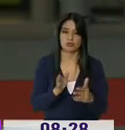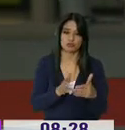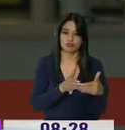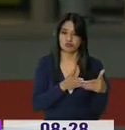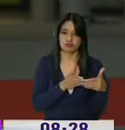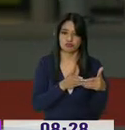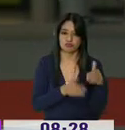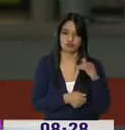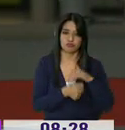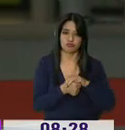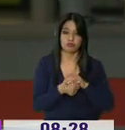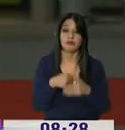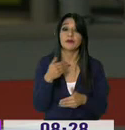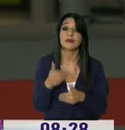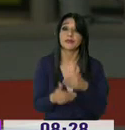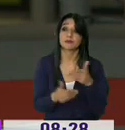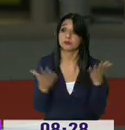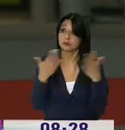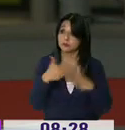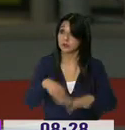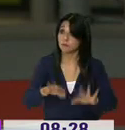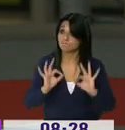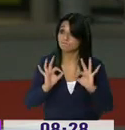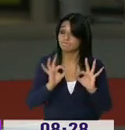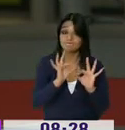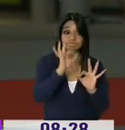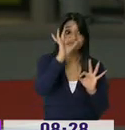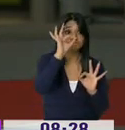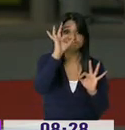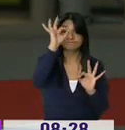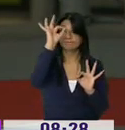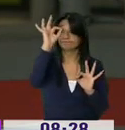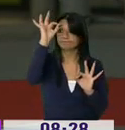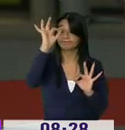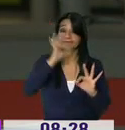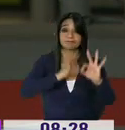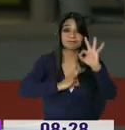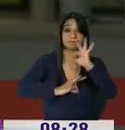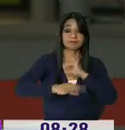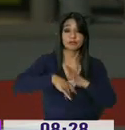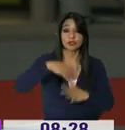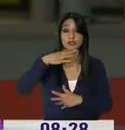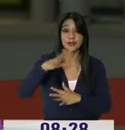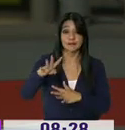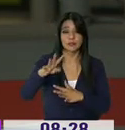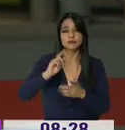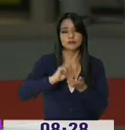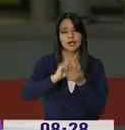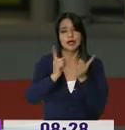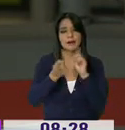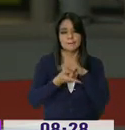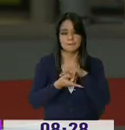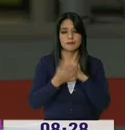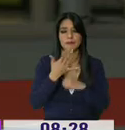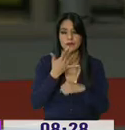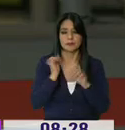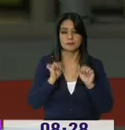medida que será cambiada una vez que se logre aplanar la curva de contagios del COVID-19 en la ciudad de Quito.